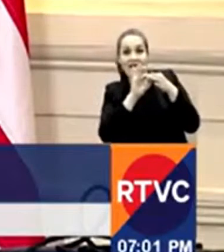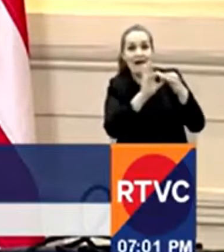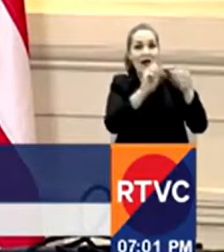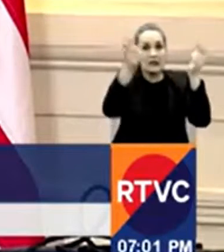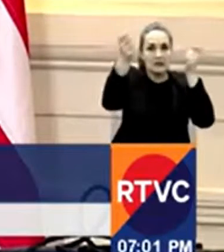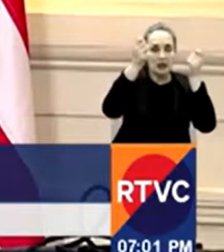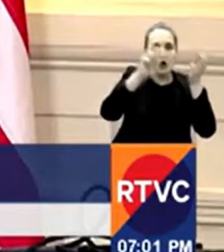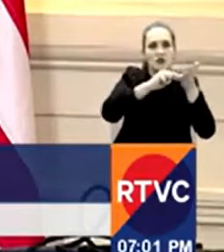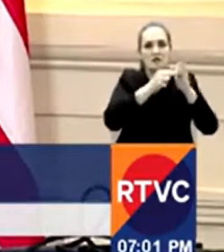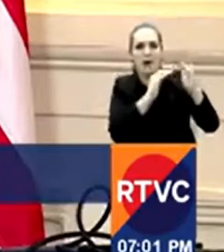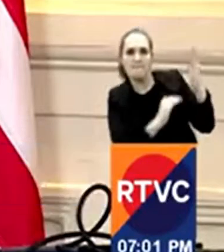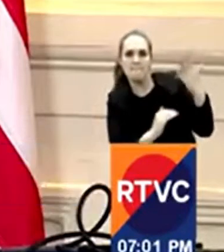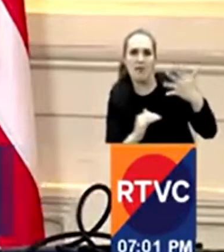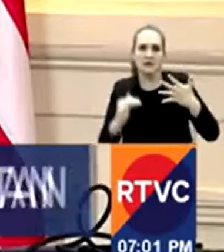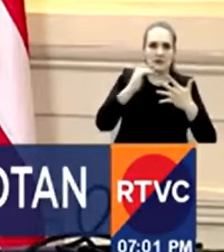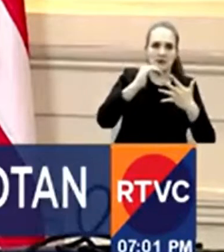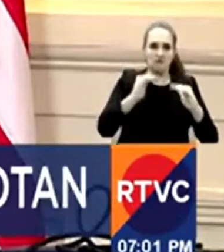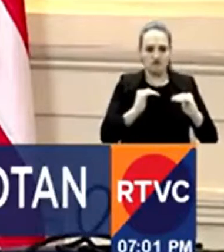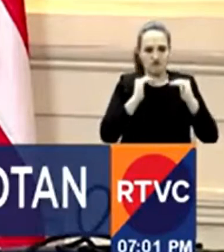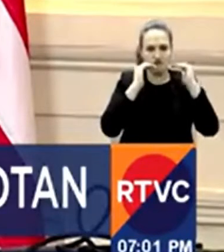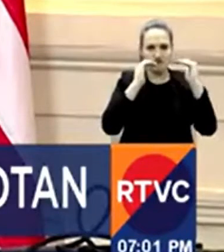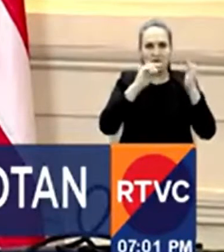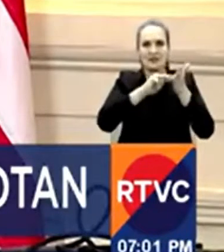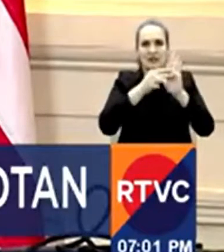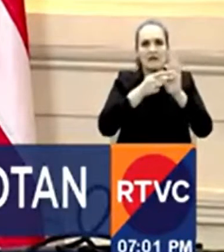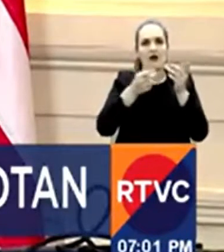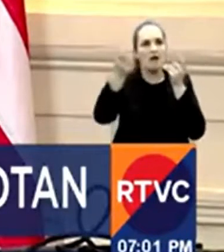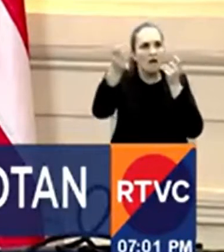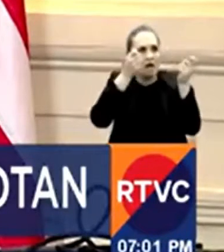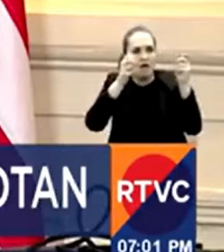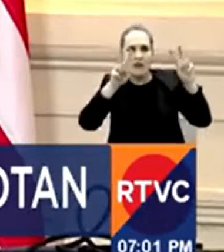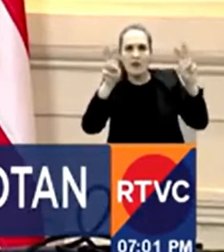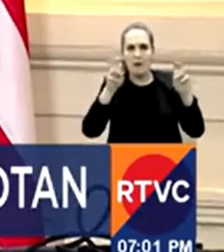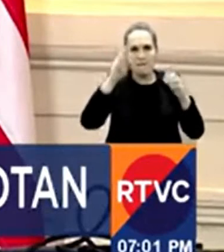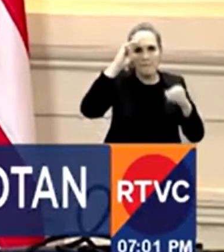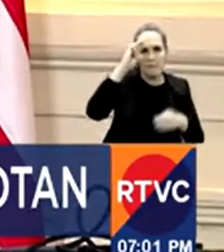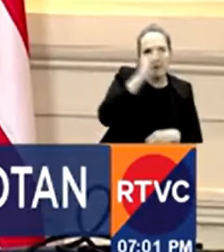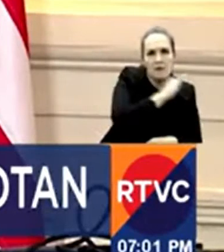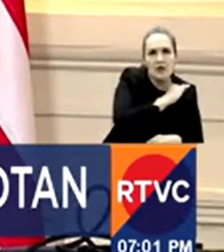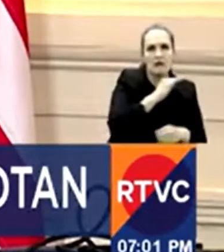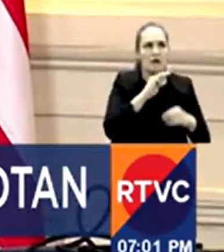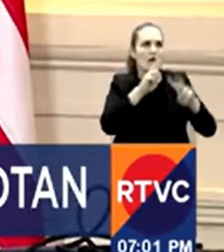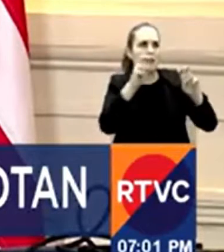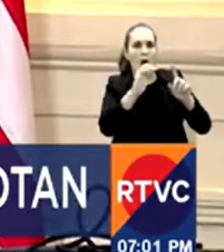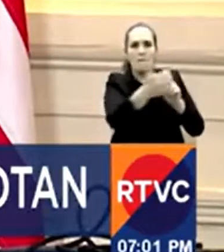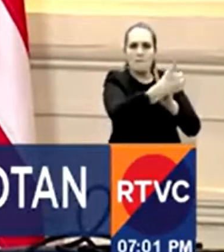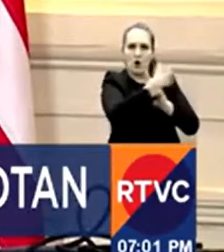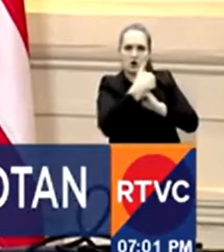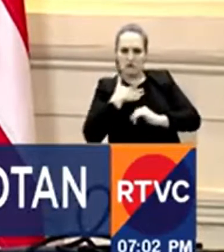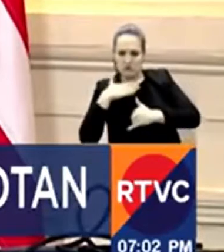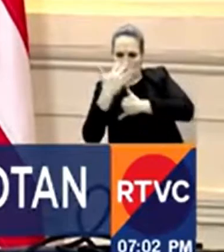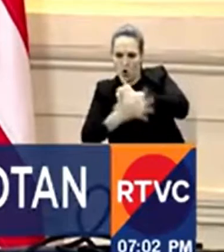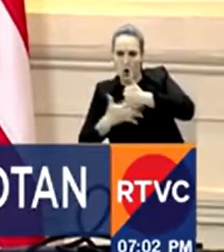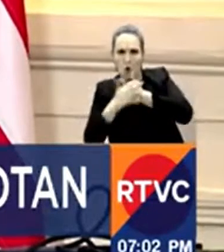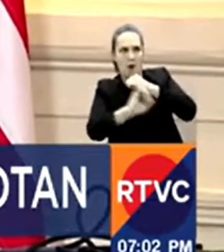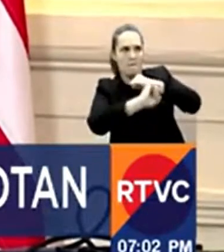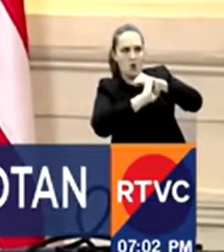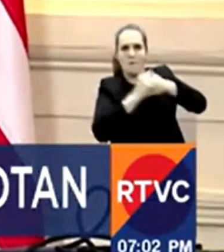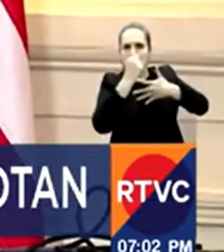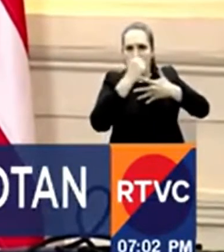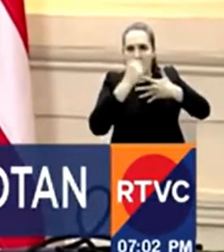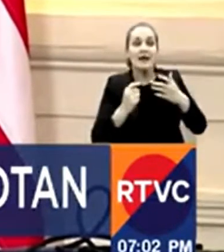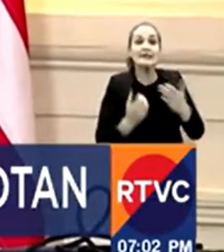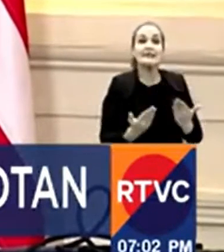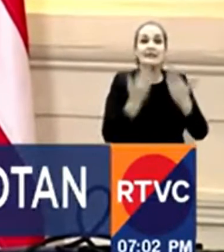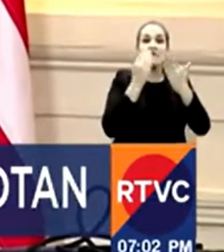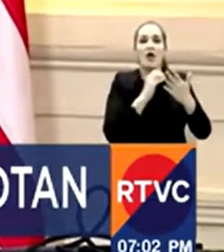de defensa, en materia de equipos militares, en materia de equipos de protección de nuestro país, y permite